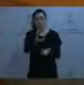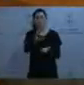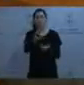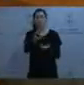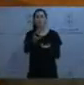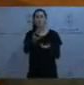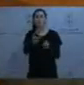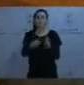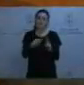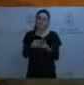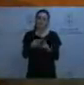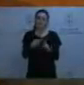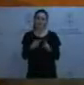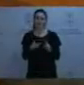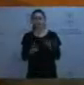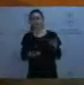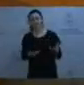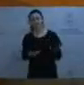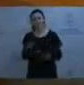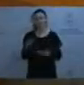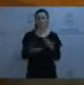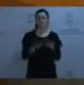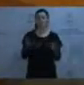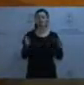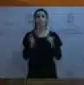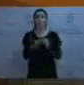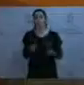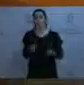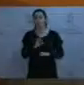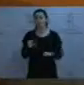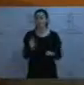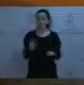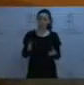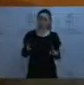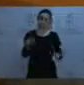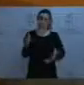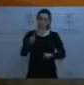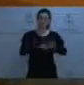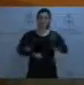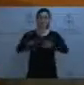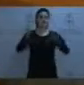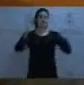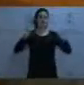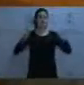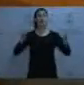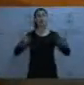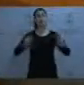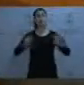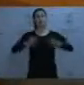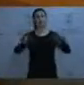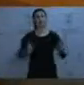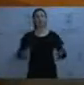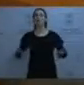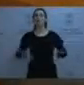ellos de modo adecuado el procedimiento. Por lo tanto, no esperamos en este sentido ningún problema. Es verdad, y asumo